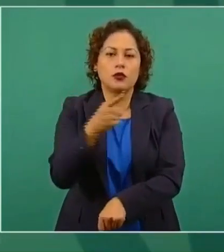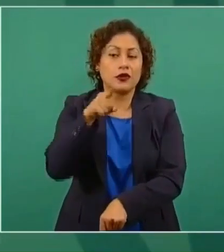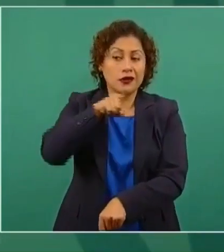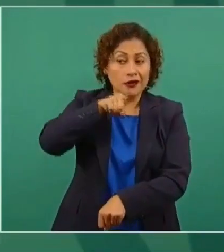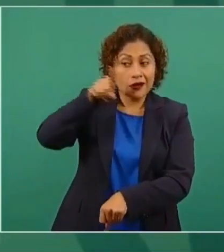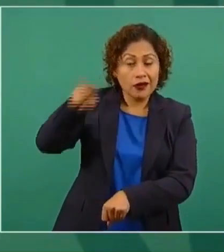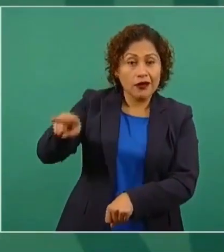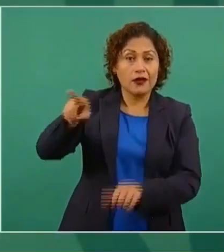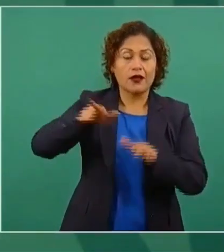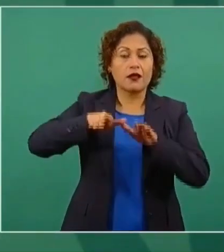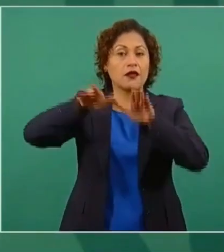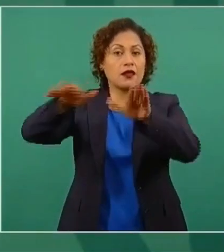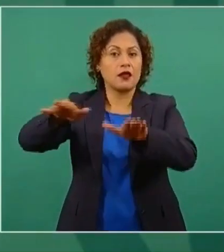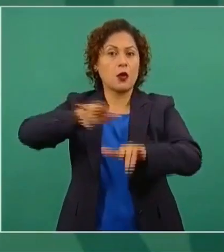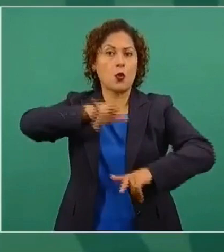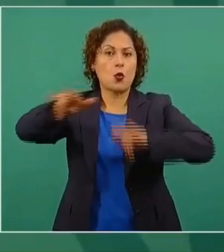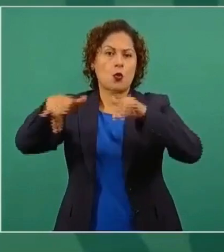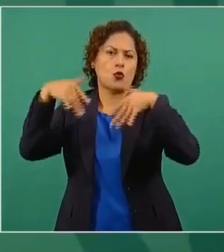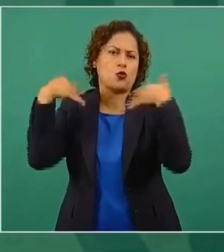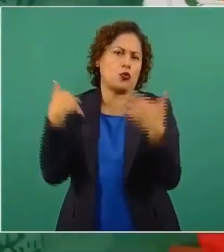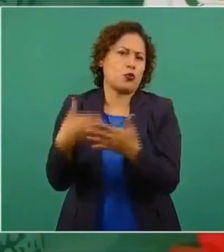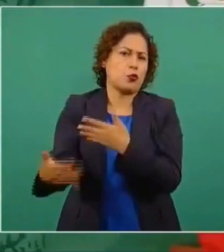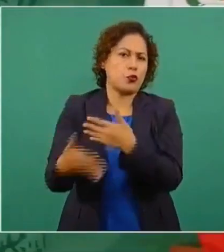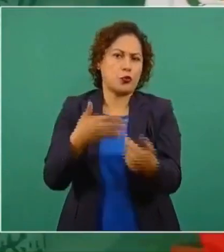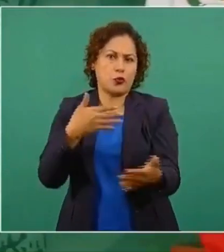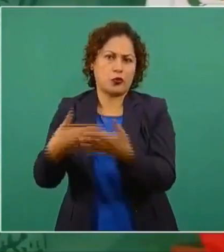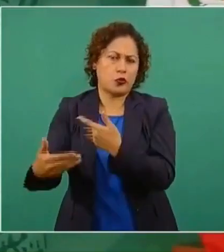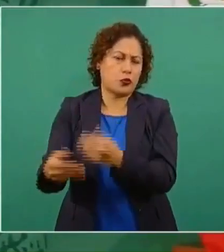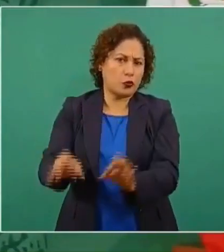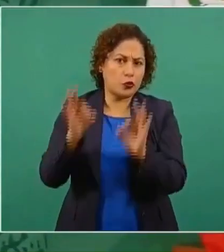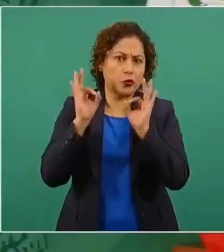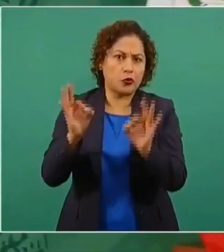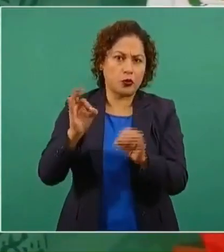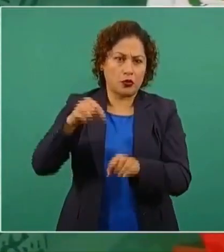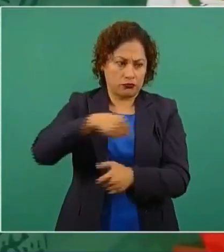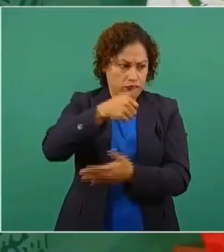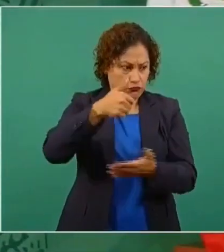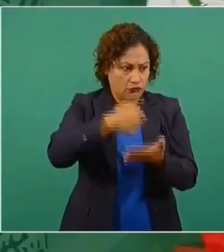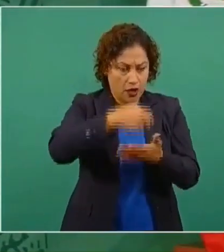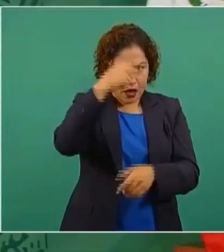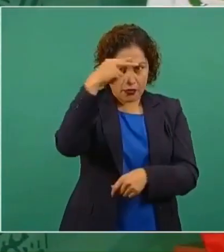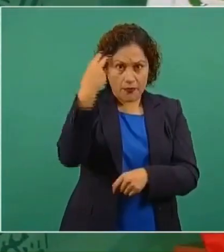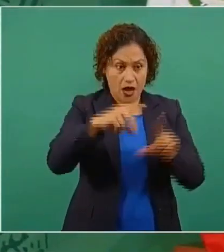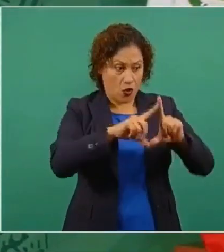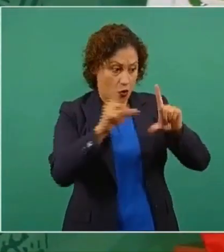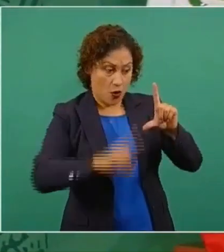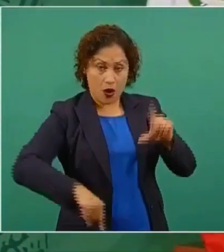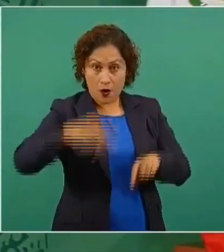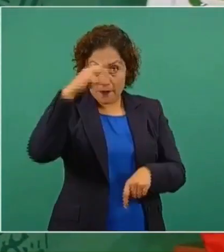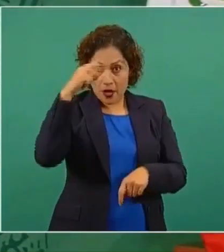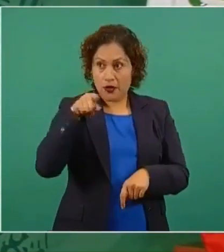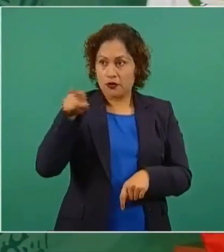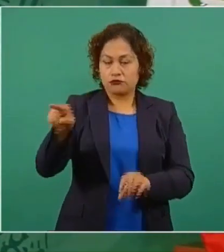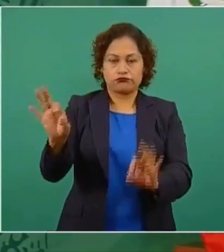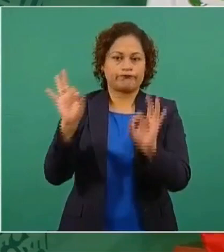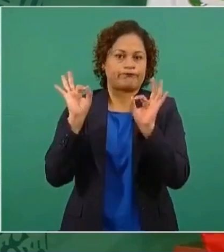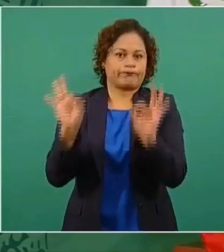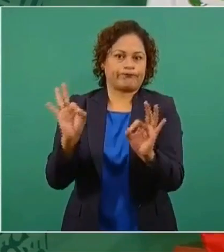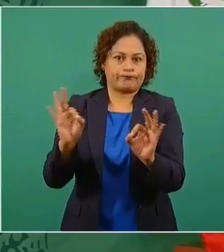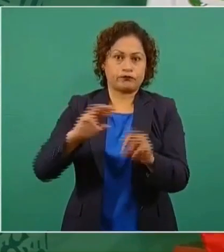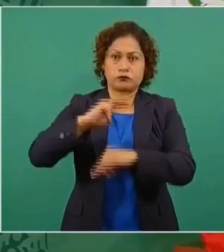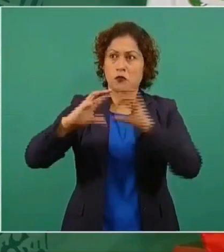avanzado, más moderno de México y uno de los mejores aeropuertos del